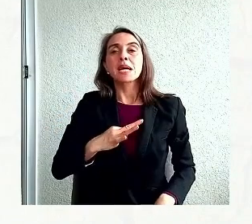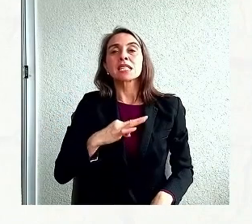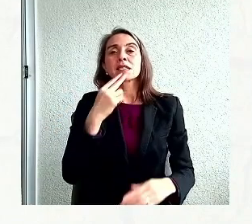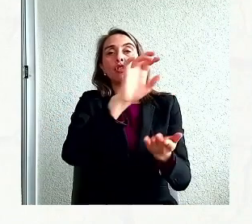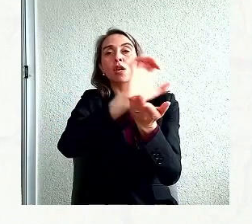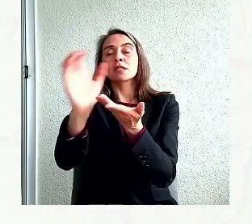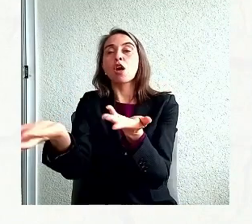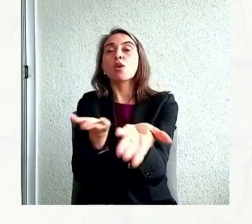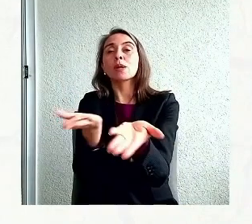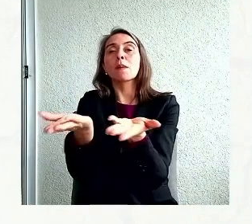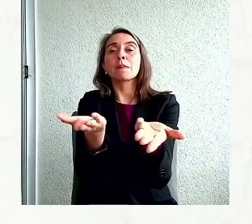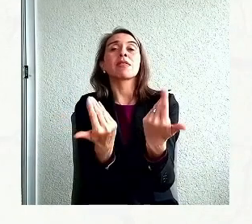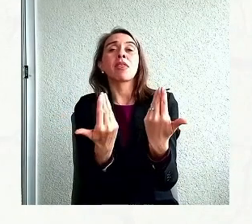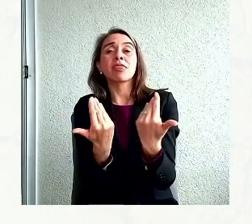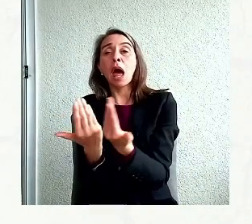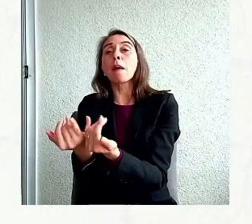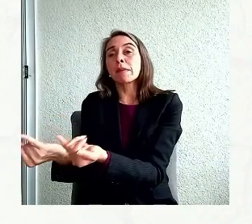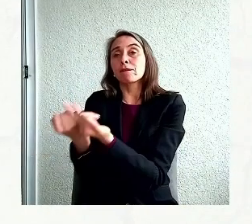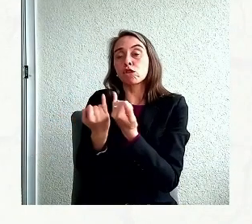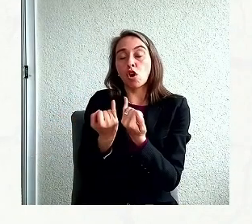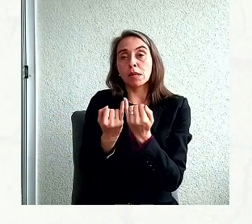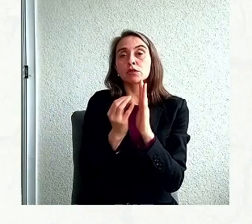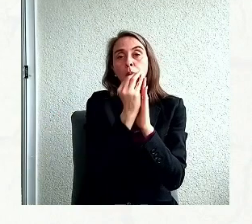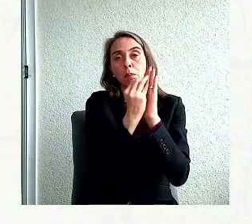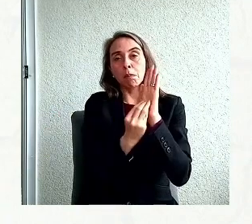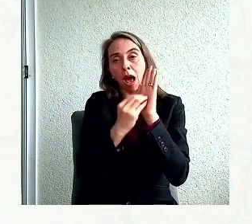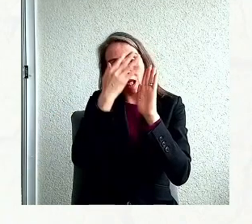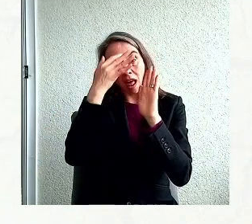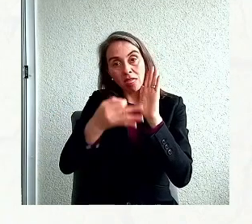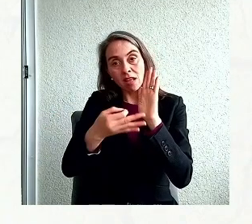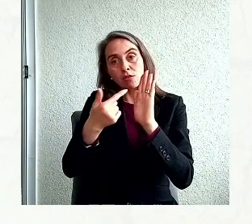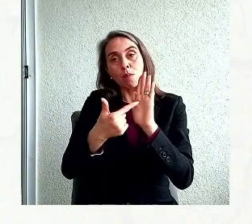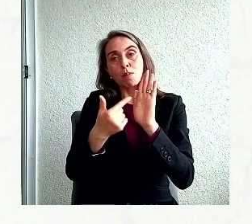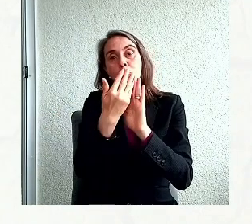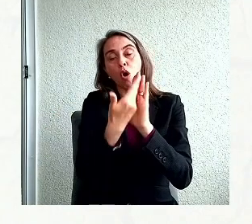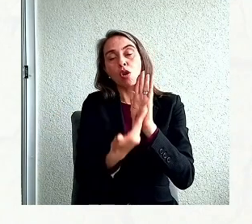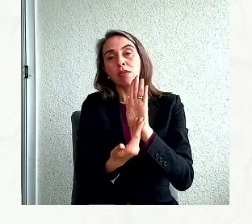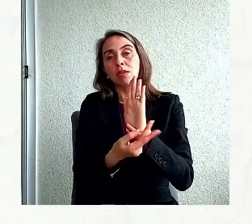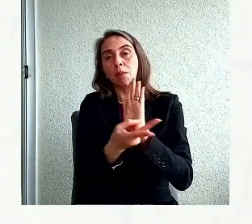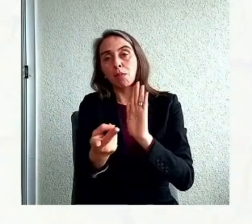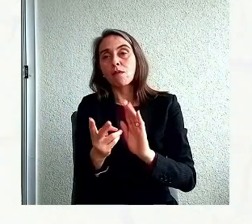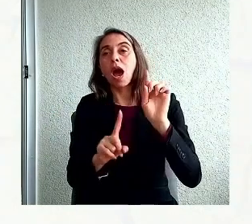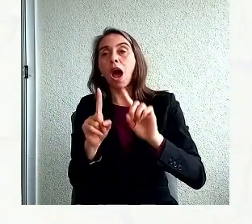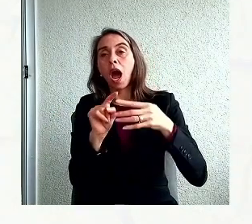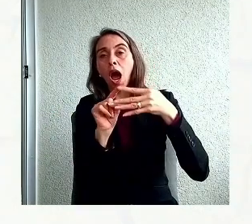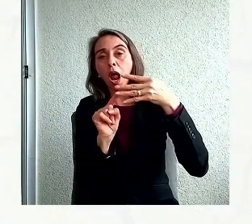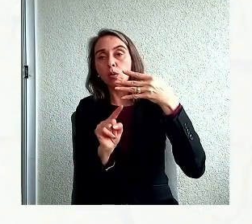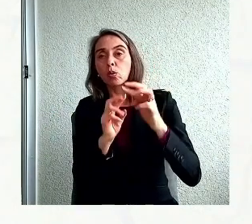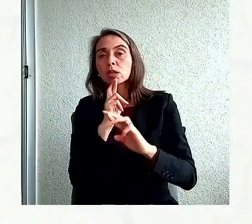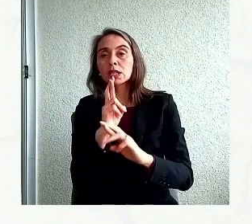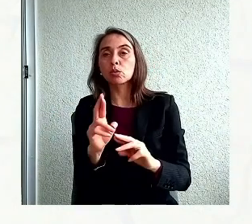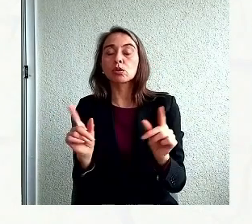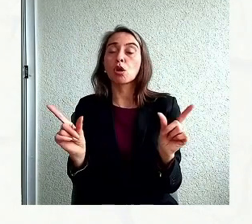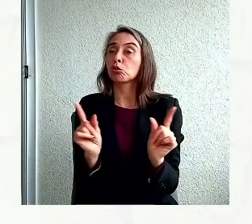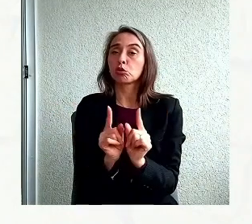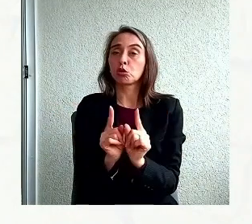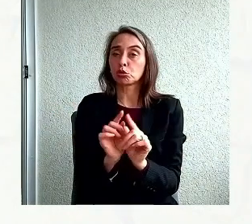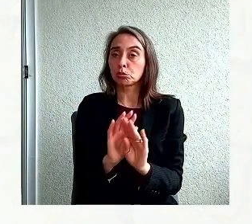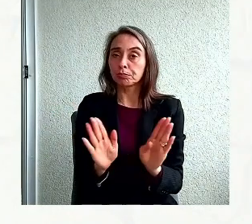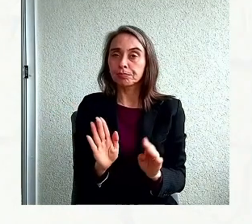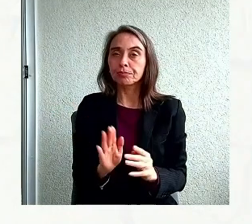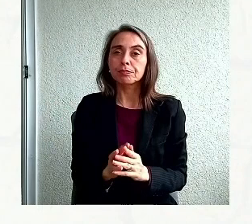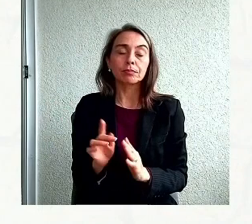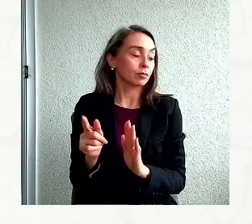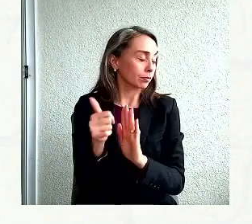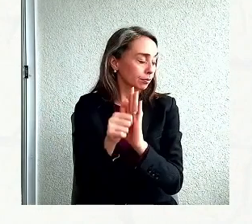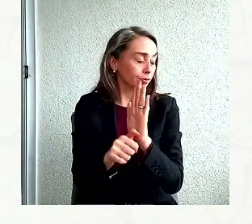¿cierto? Para terminar, vemos una foto acá de imágenes Landsat de los glaciares tributarios del yeso, donde vemos que el yeso tiene la mitad de